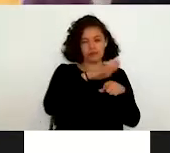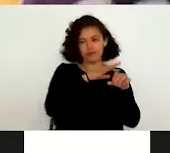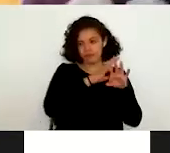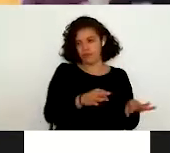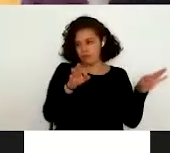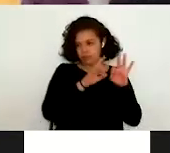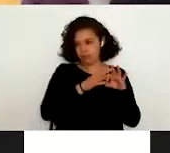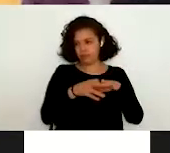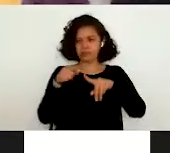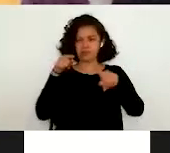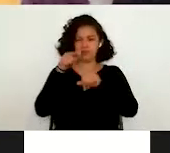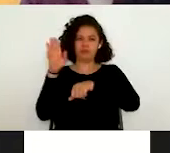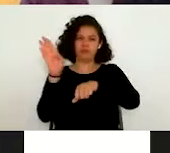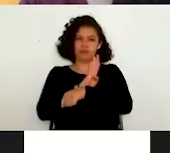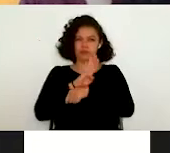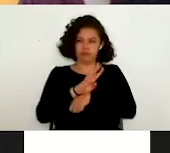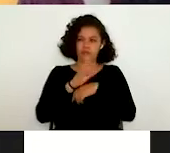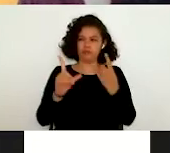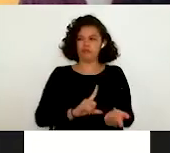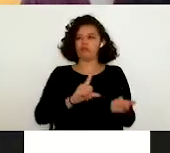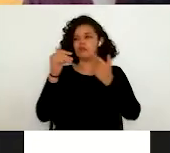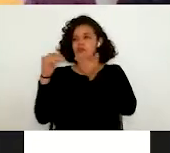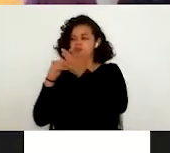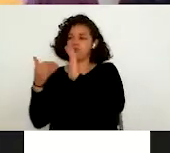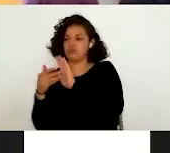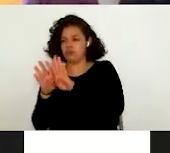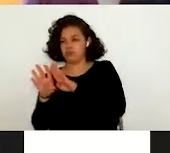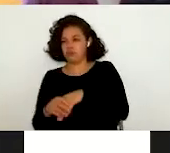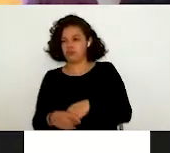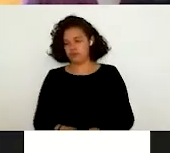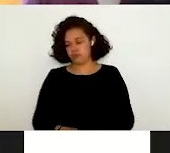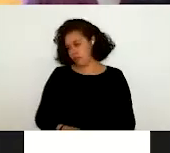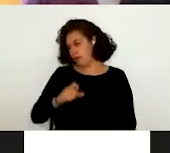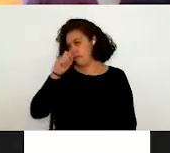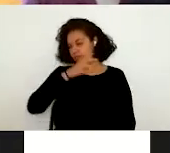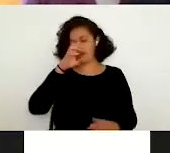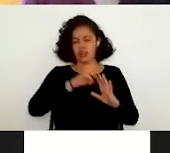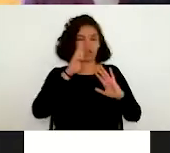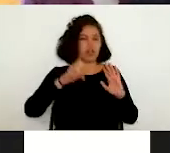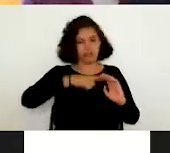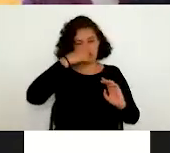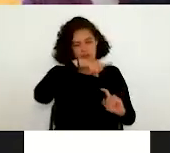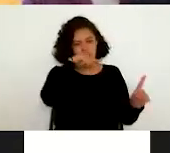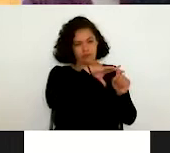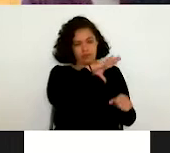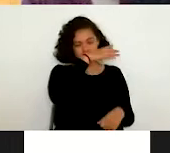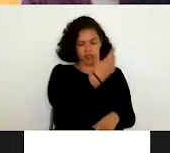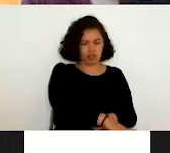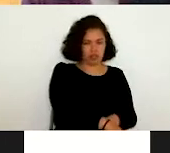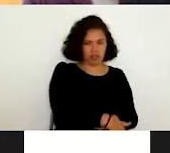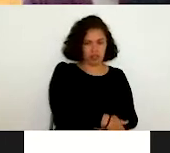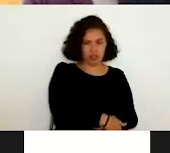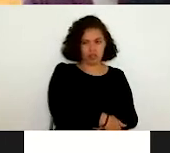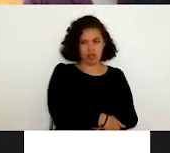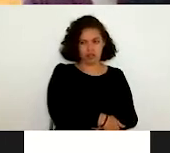el logro o el beneficio y la estrategia. Siguiendo el mismo ejemplo del objetivo general que teníamos, el incrementar